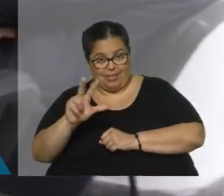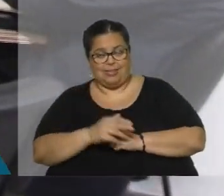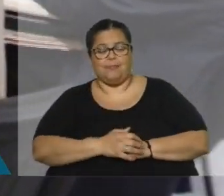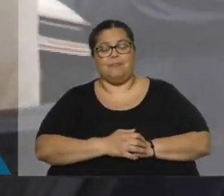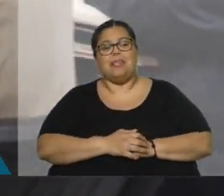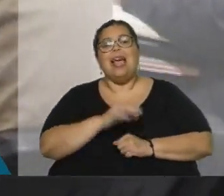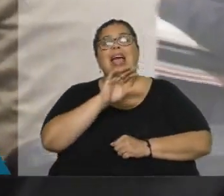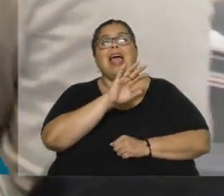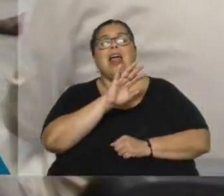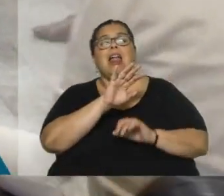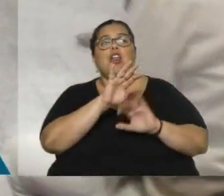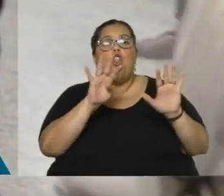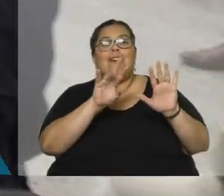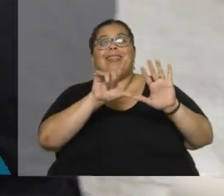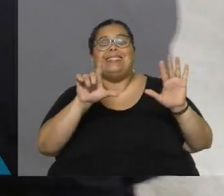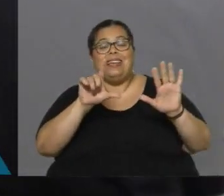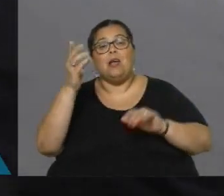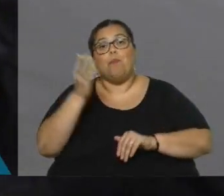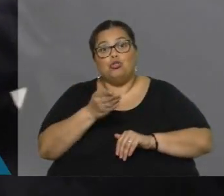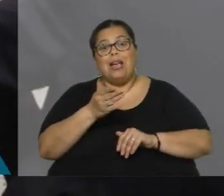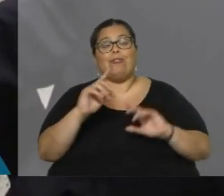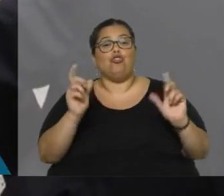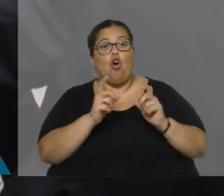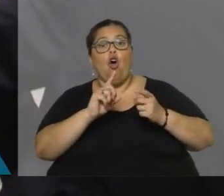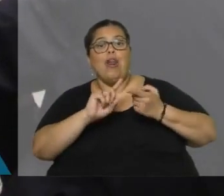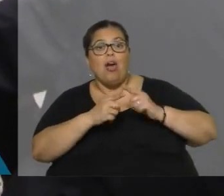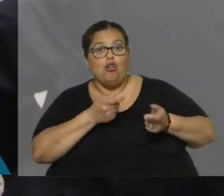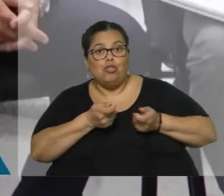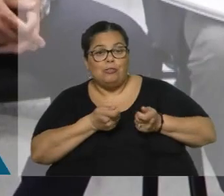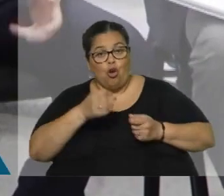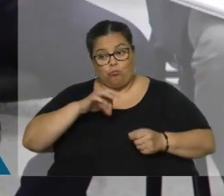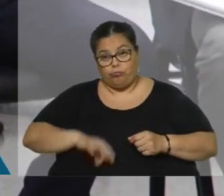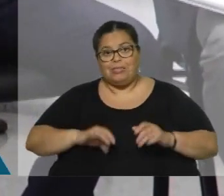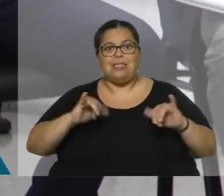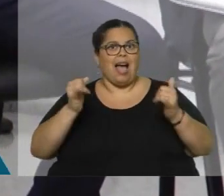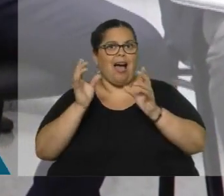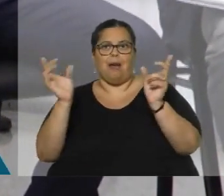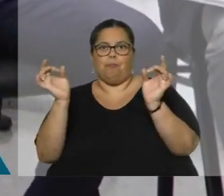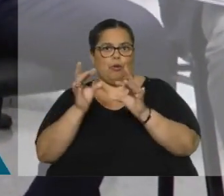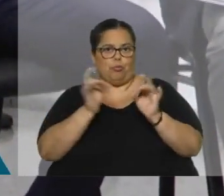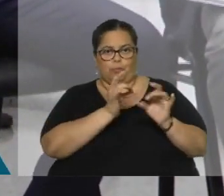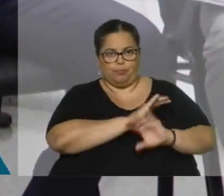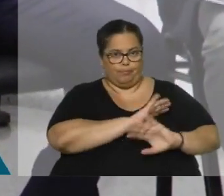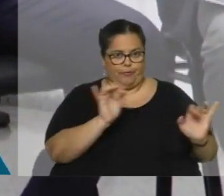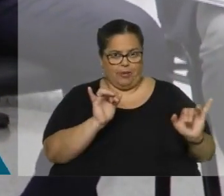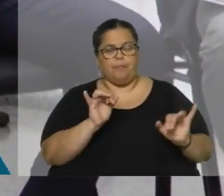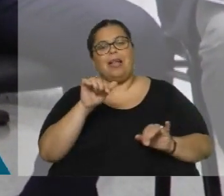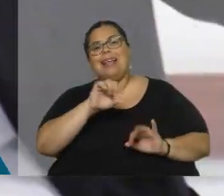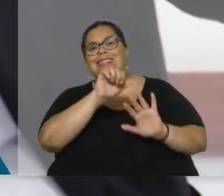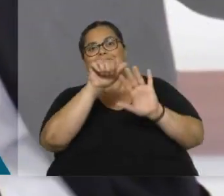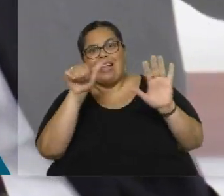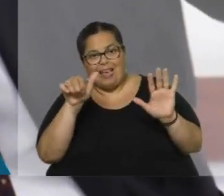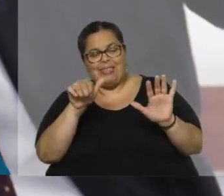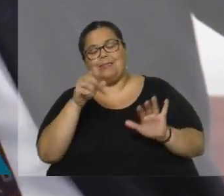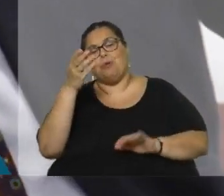El 97% de las mesas de negociación están cerradas. El 75% fue por acuerdo tripartito, el 6% por